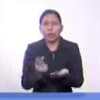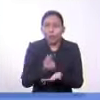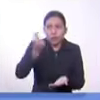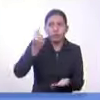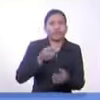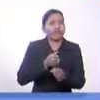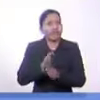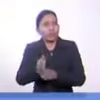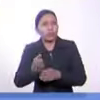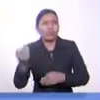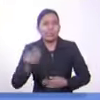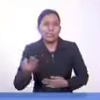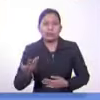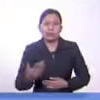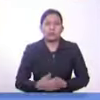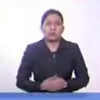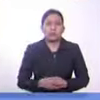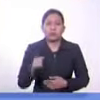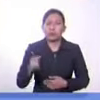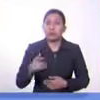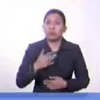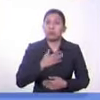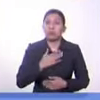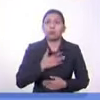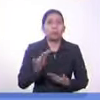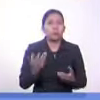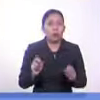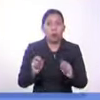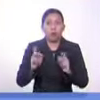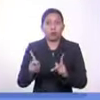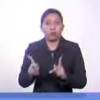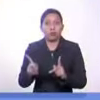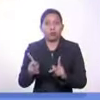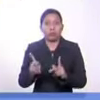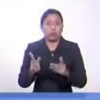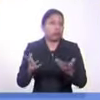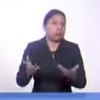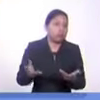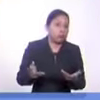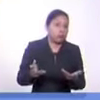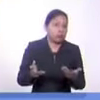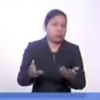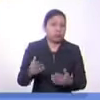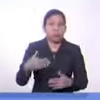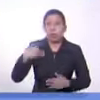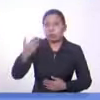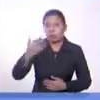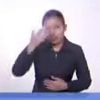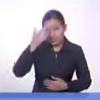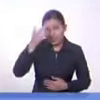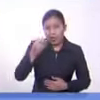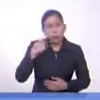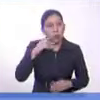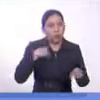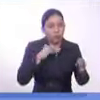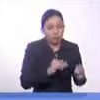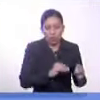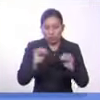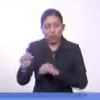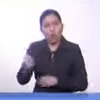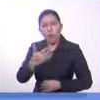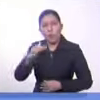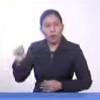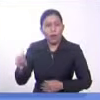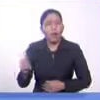manera tener un plus para que de alguna manera, si deciden, ¿verdad?, emigrar, lo puedan hacer de